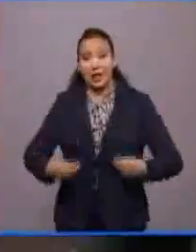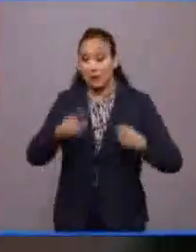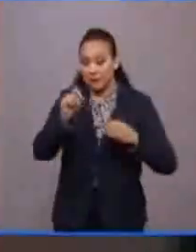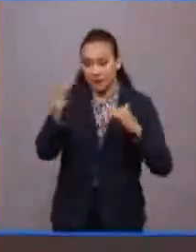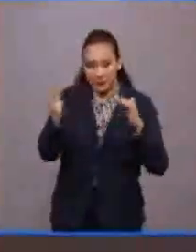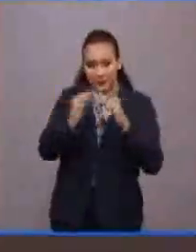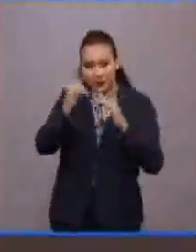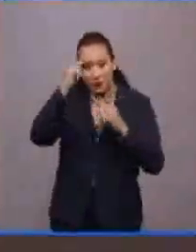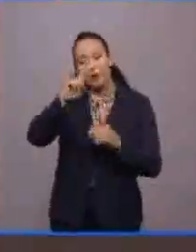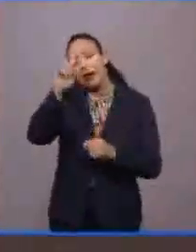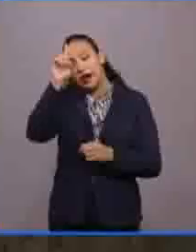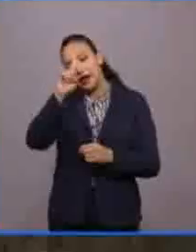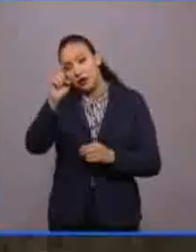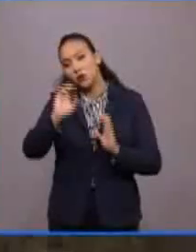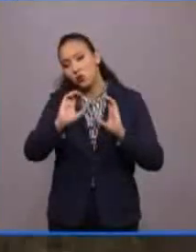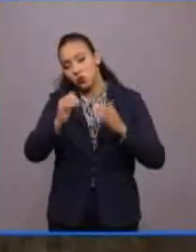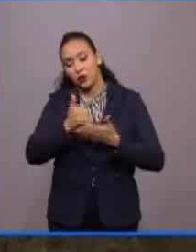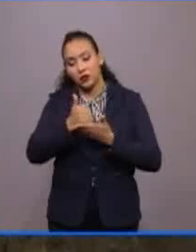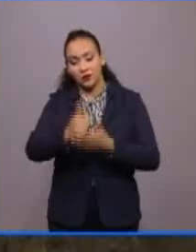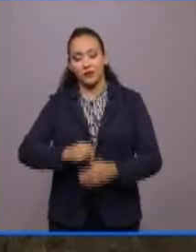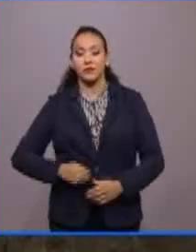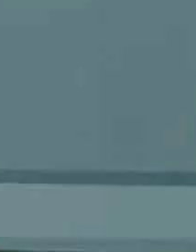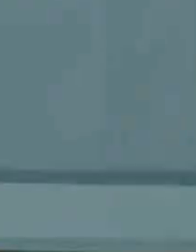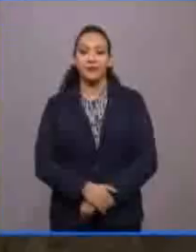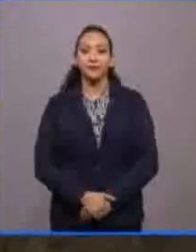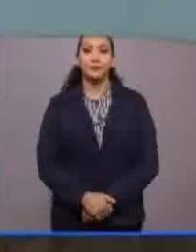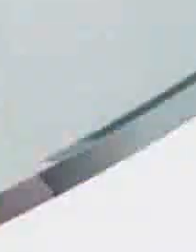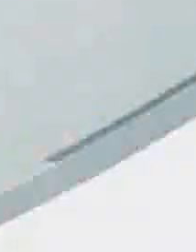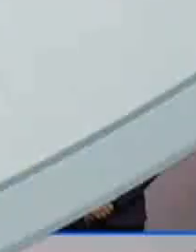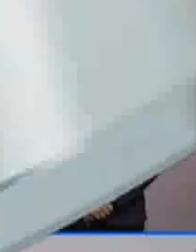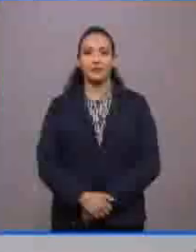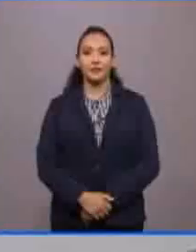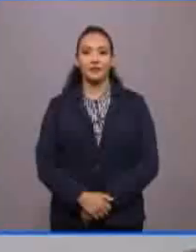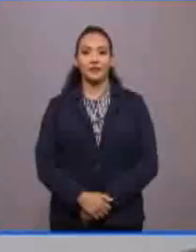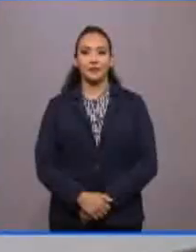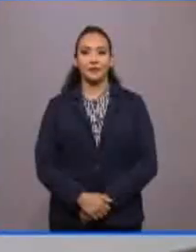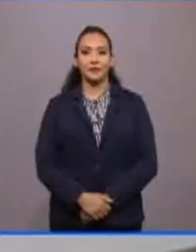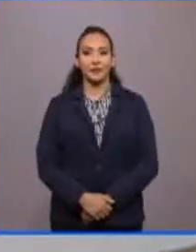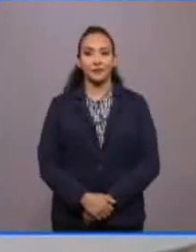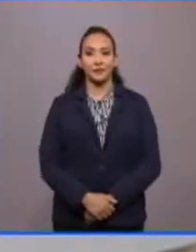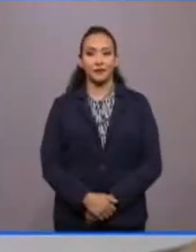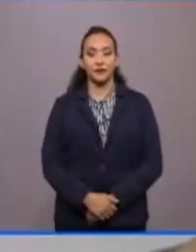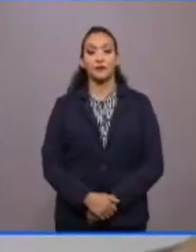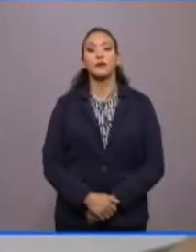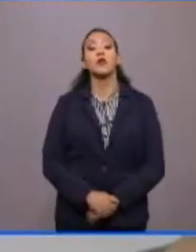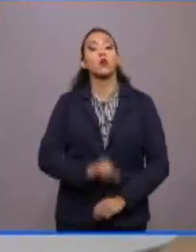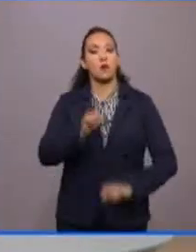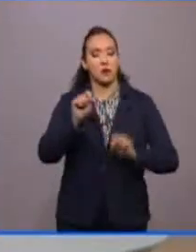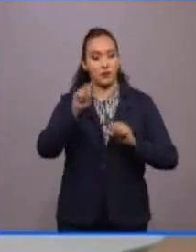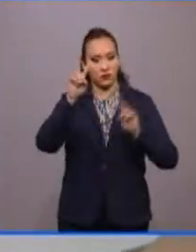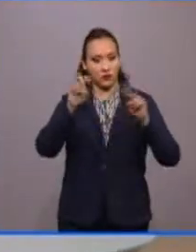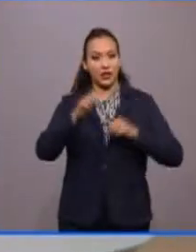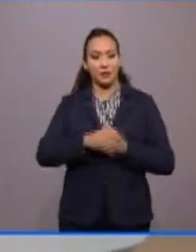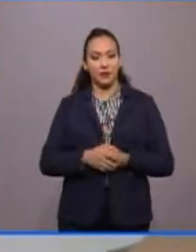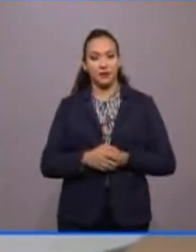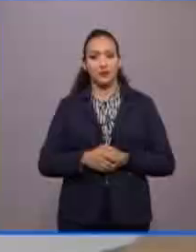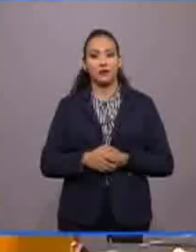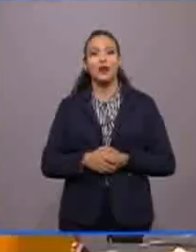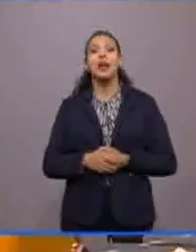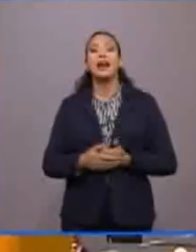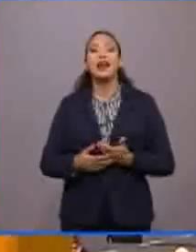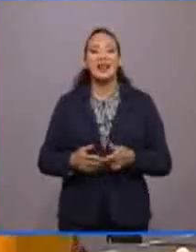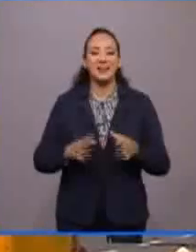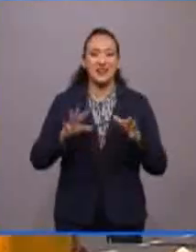domicilio o por su cuidador. Y en más de estos temas, debido a la falta de